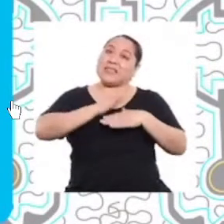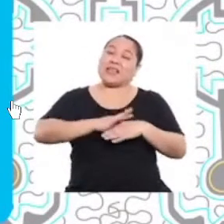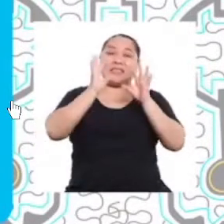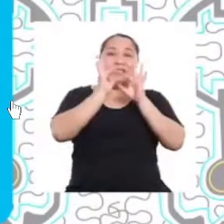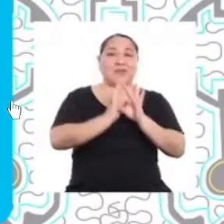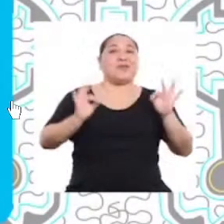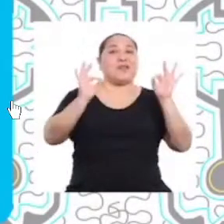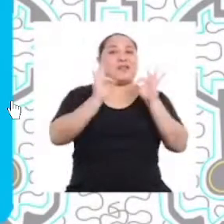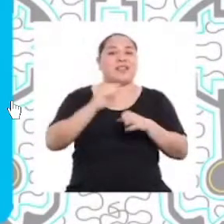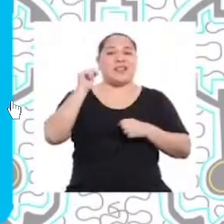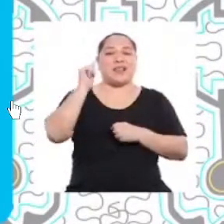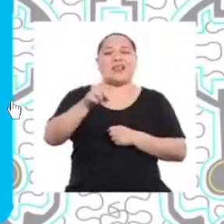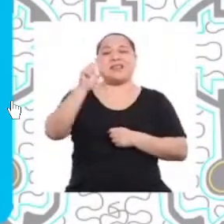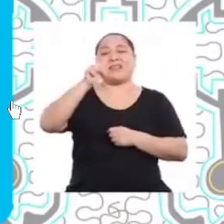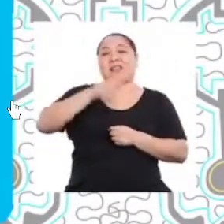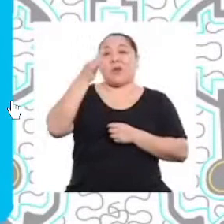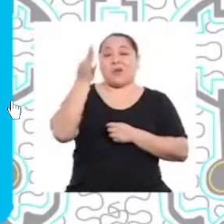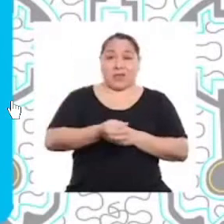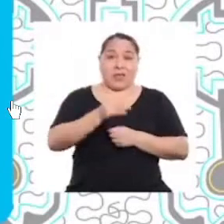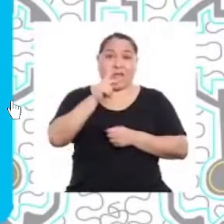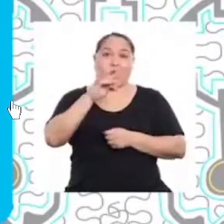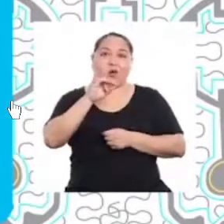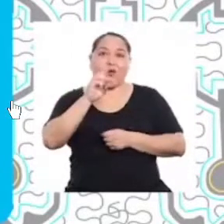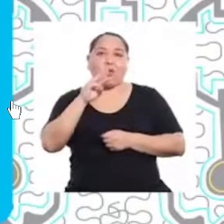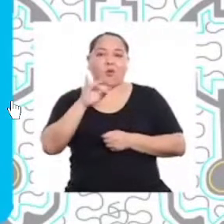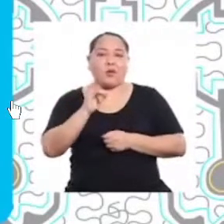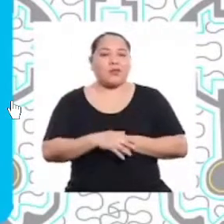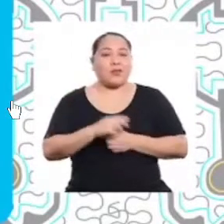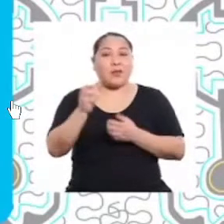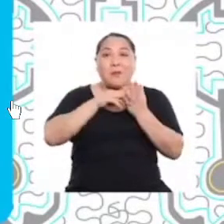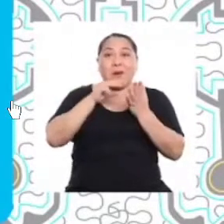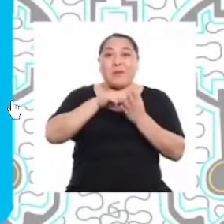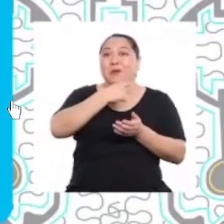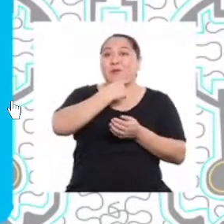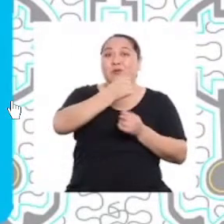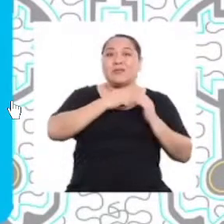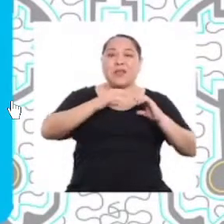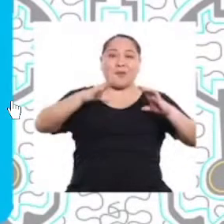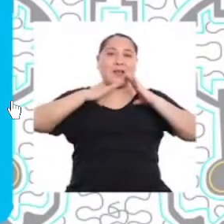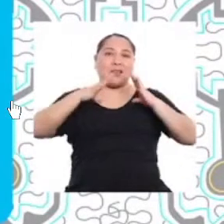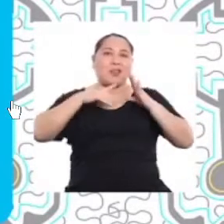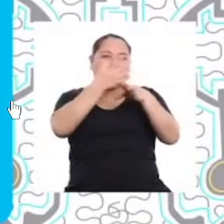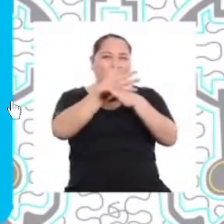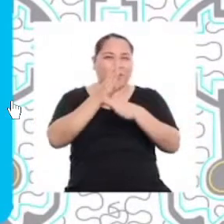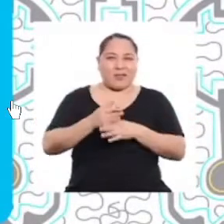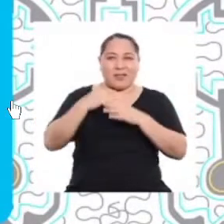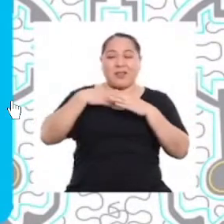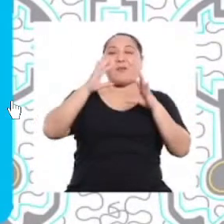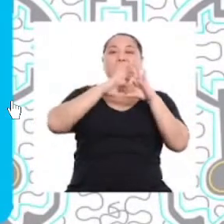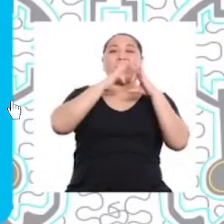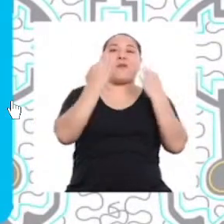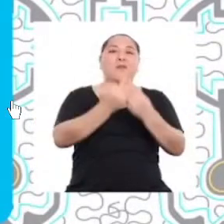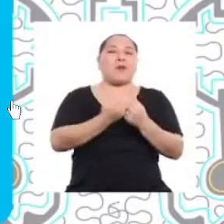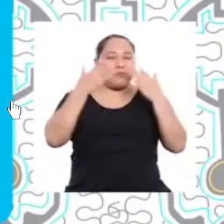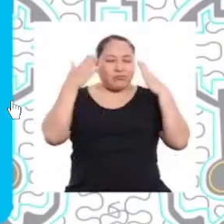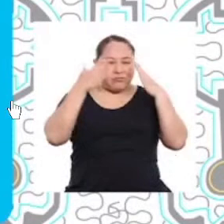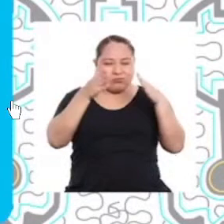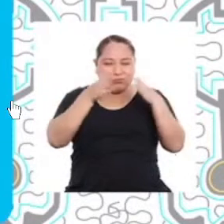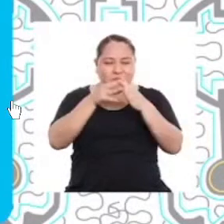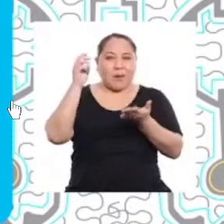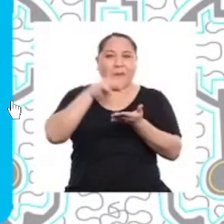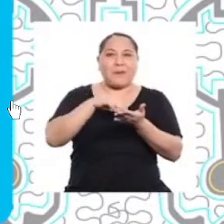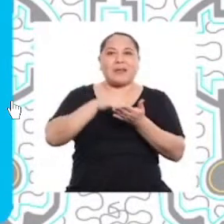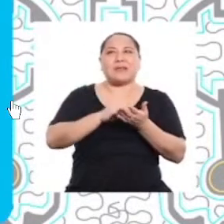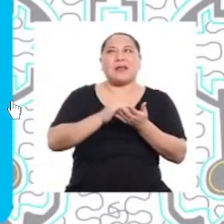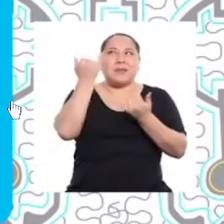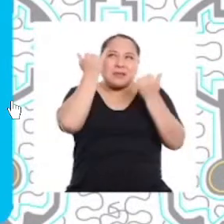es muy importante. Eso es cierto, Cubi. Lo que más me gusta de las vacaciones es compartir con mi familia y dedicarme un poco